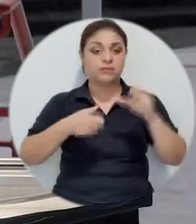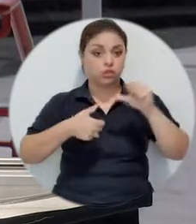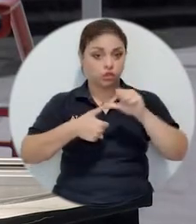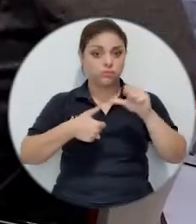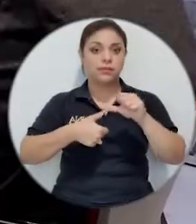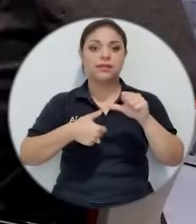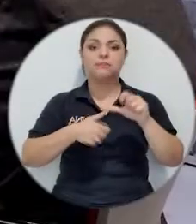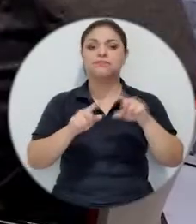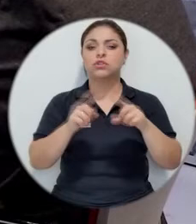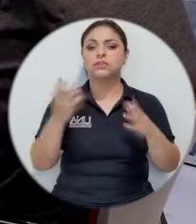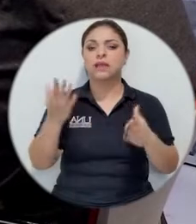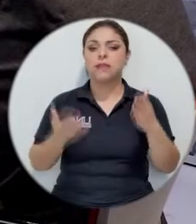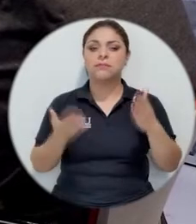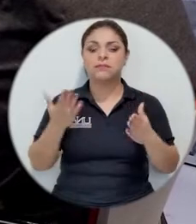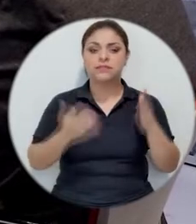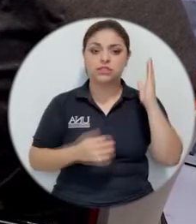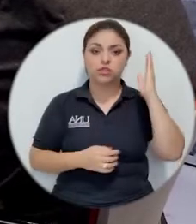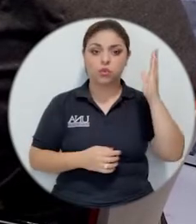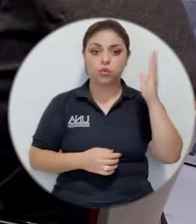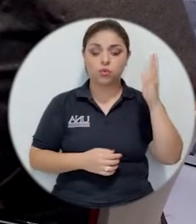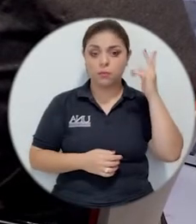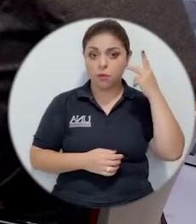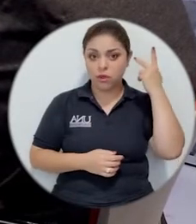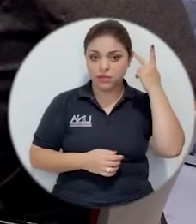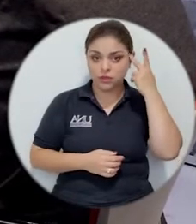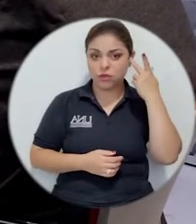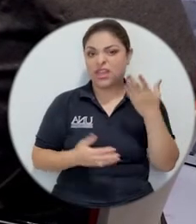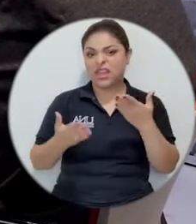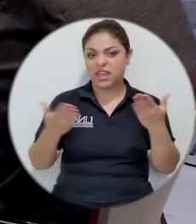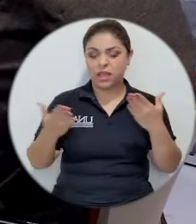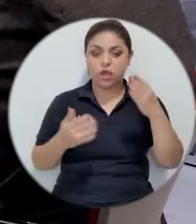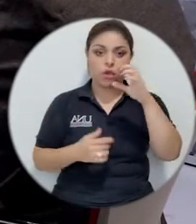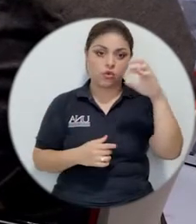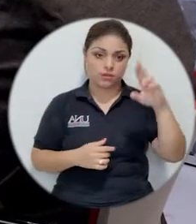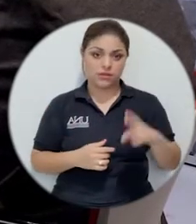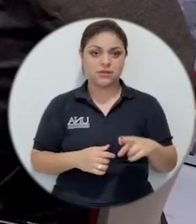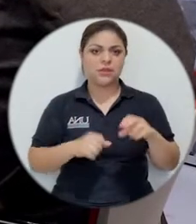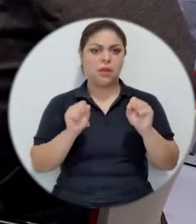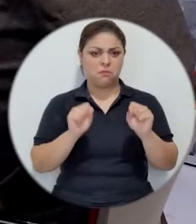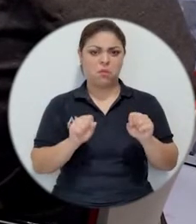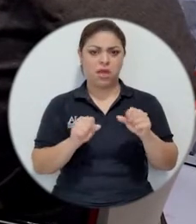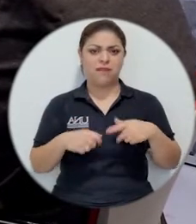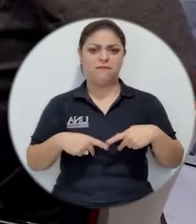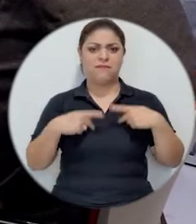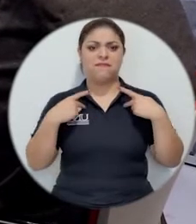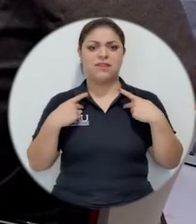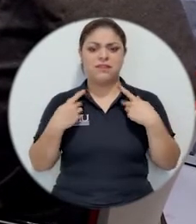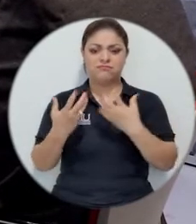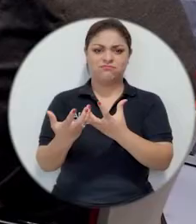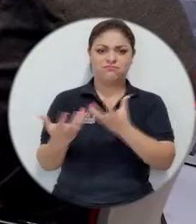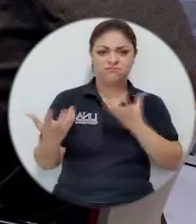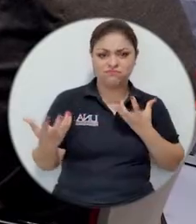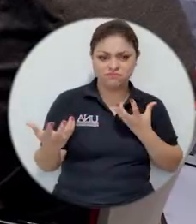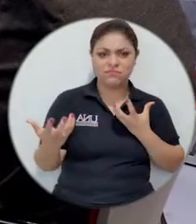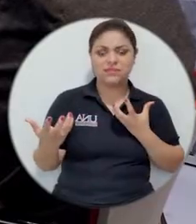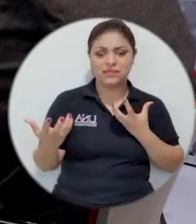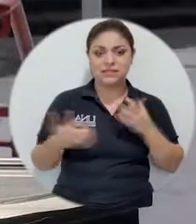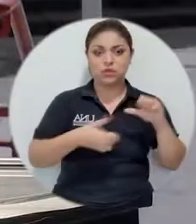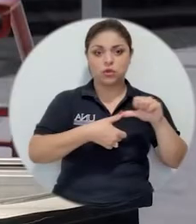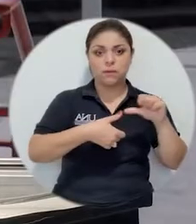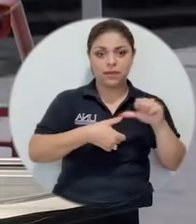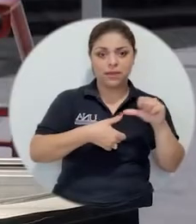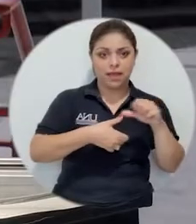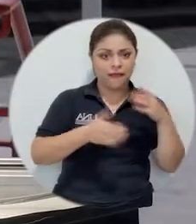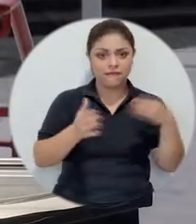Pero digamos que ese discurso de los políticos de que Costa Rica puede vivir aislada de Centroamérica cala mucho en